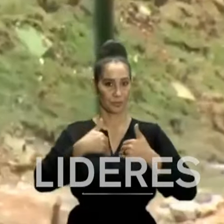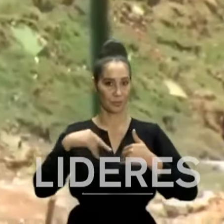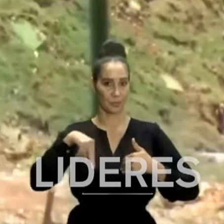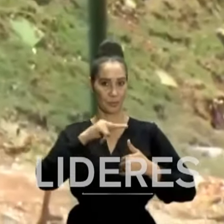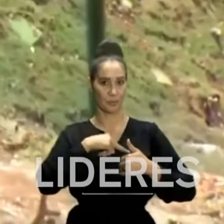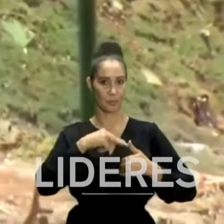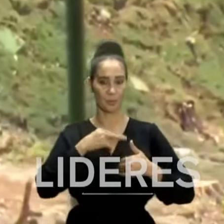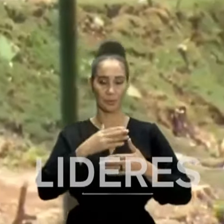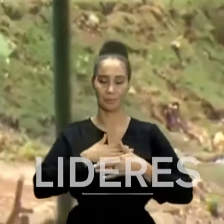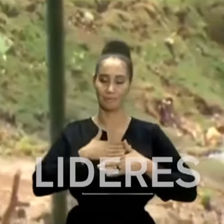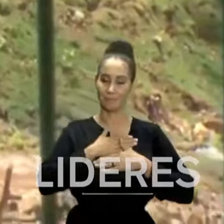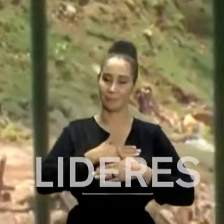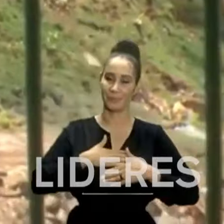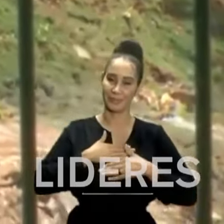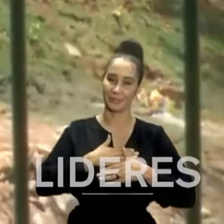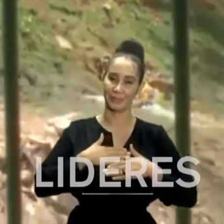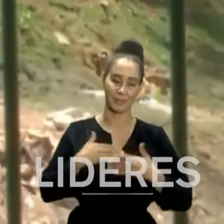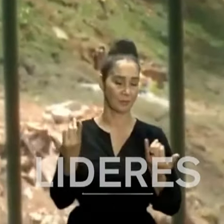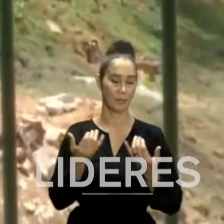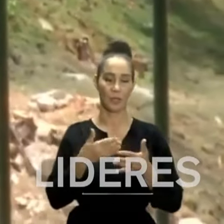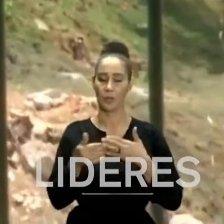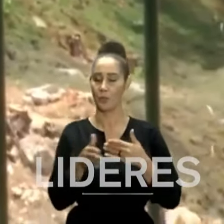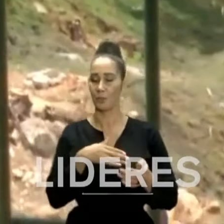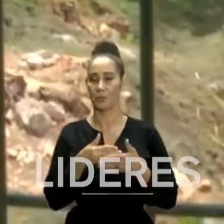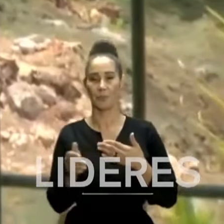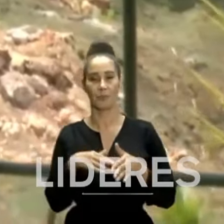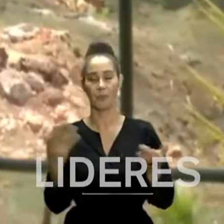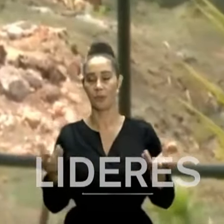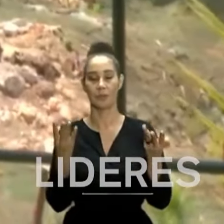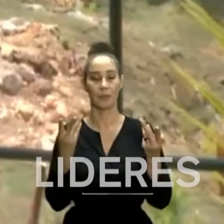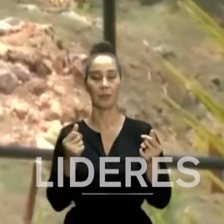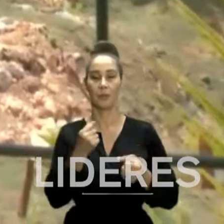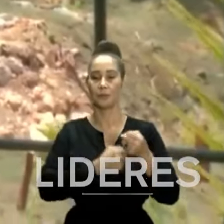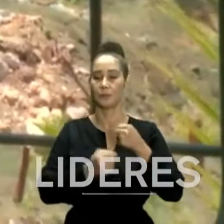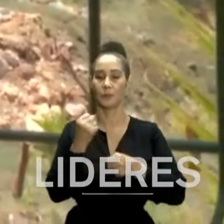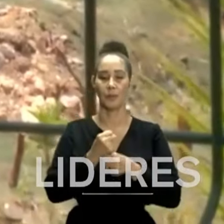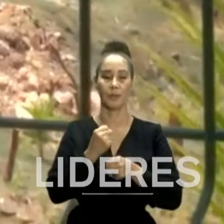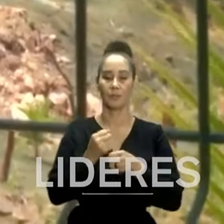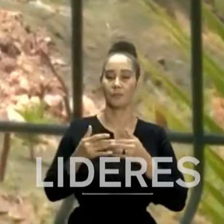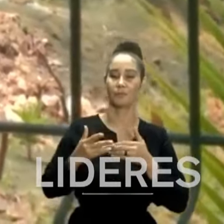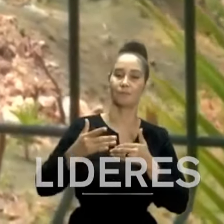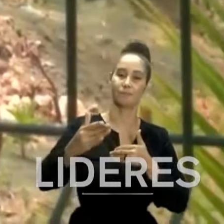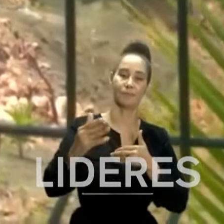altísima gratificación, independientemente de la cantidad de años que transcurran.